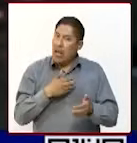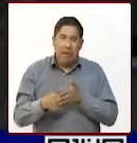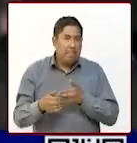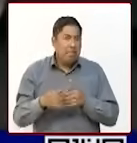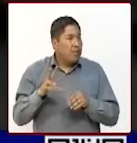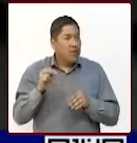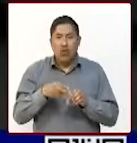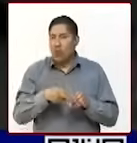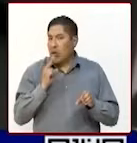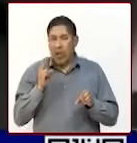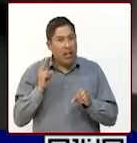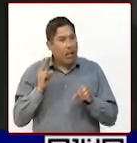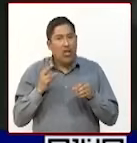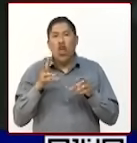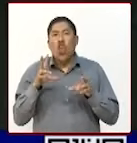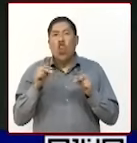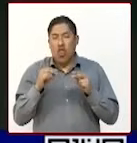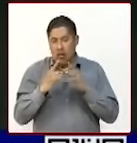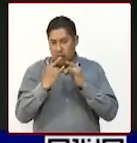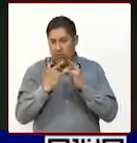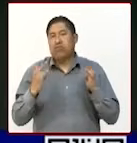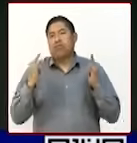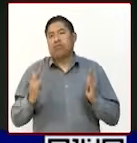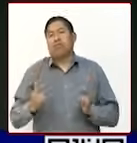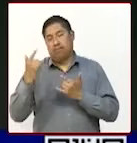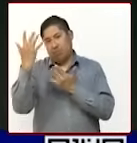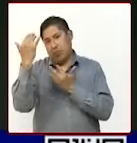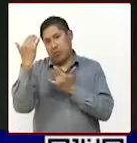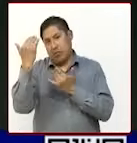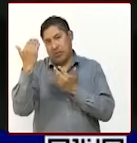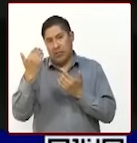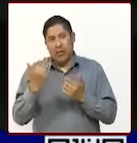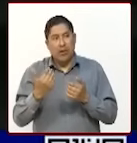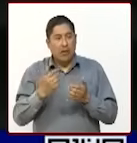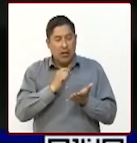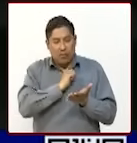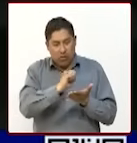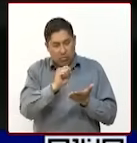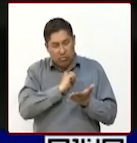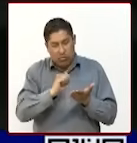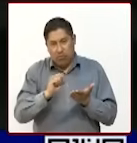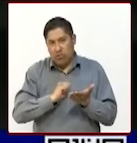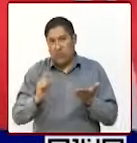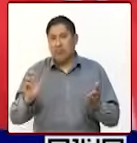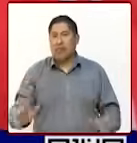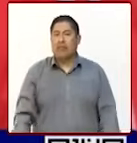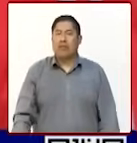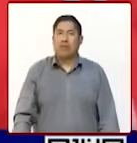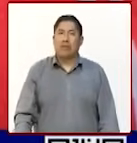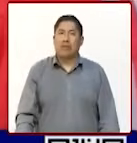no salen, no van a refugios, van a aguardar todavía ser censados.